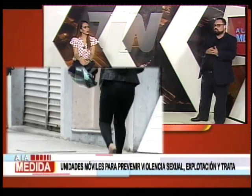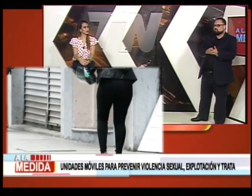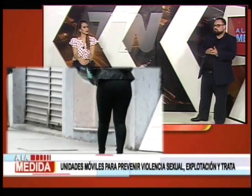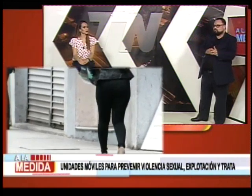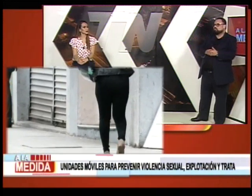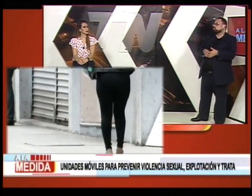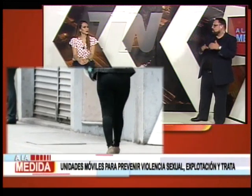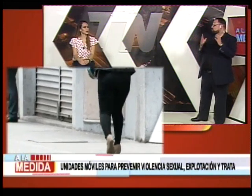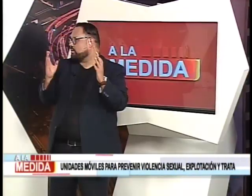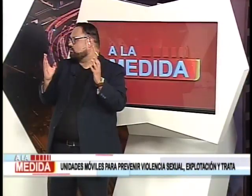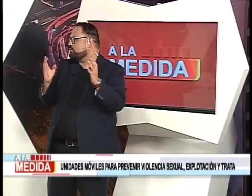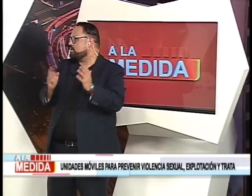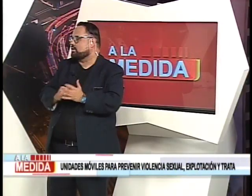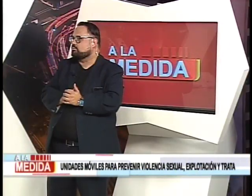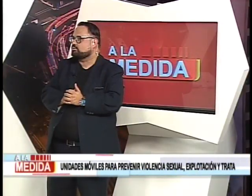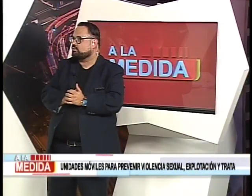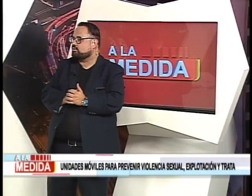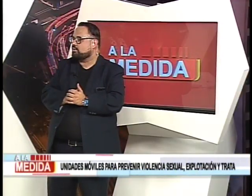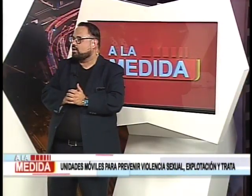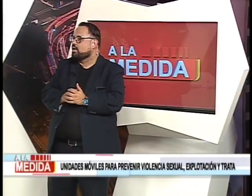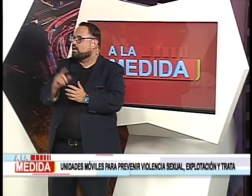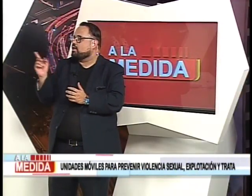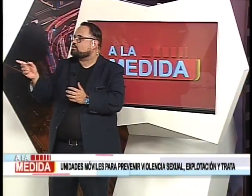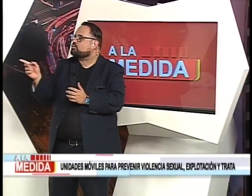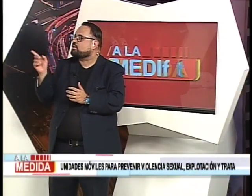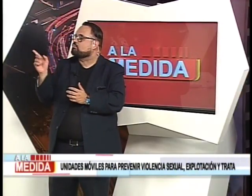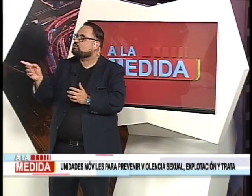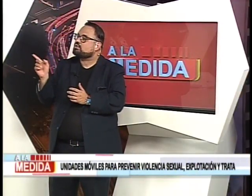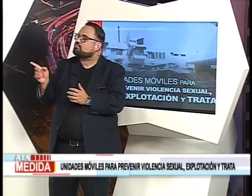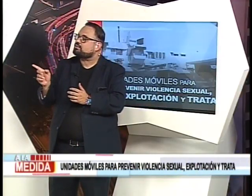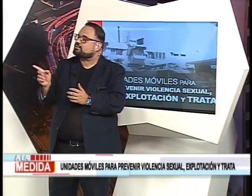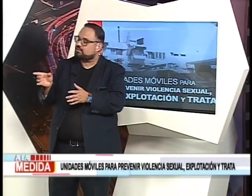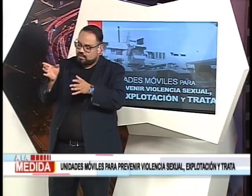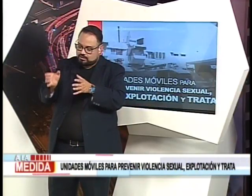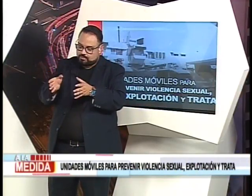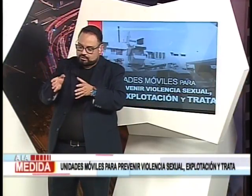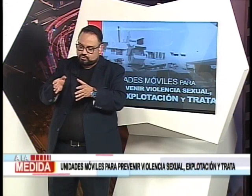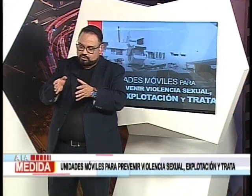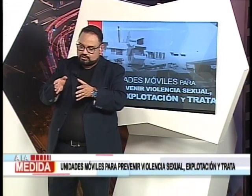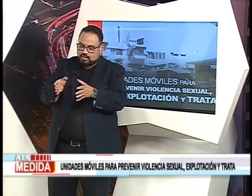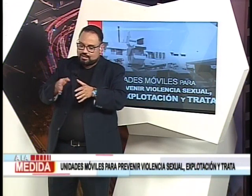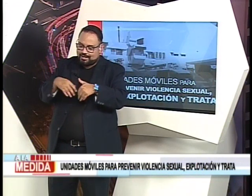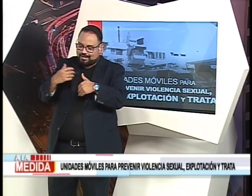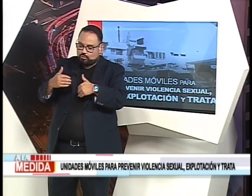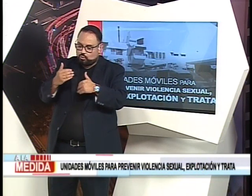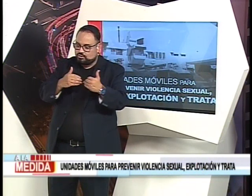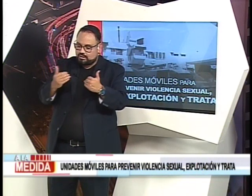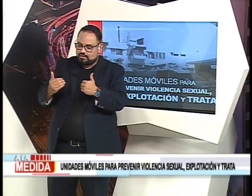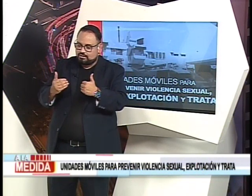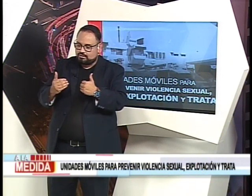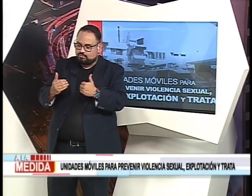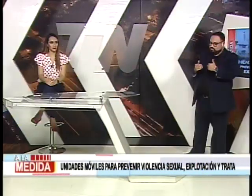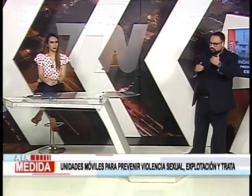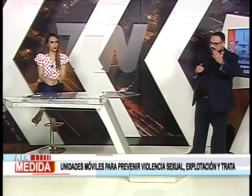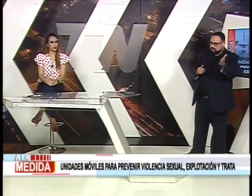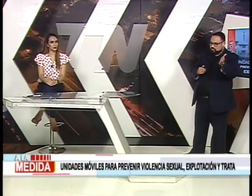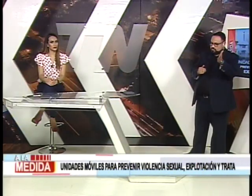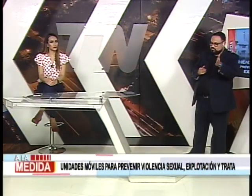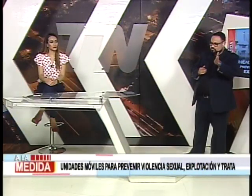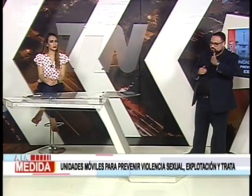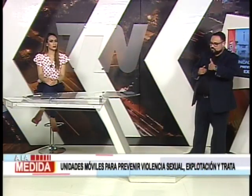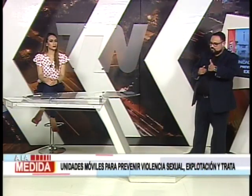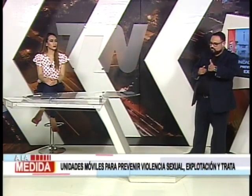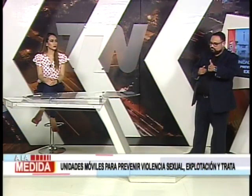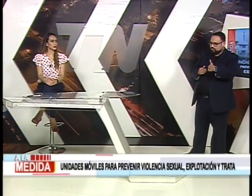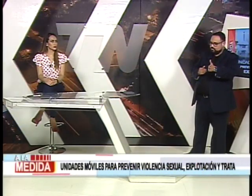pensum de estudio renovado que algún día queremos en guatemala el hecho de que muchas veces las personas que usan esta situación de la explotación